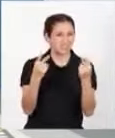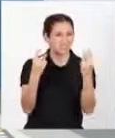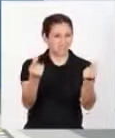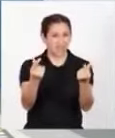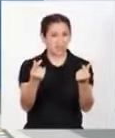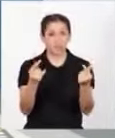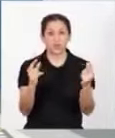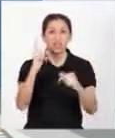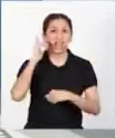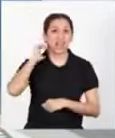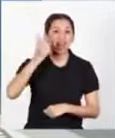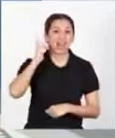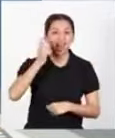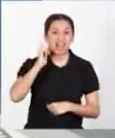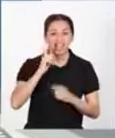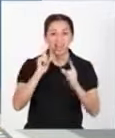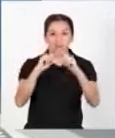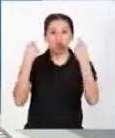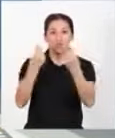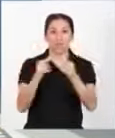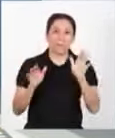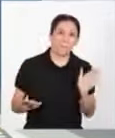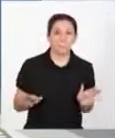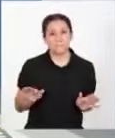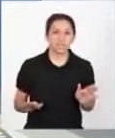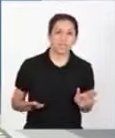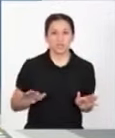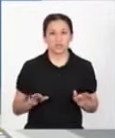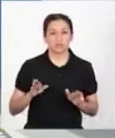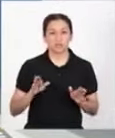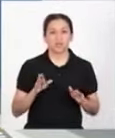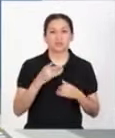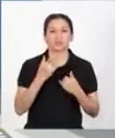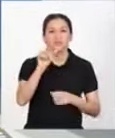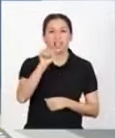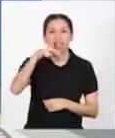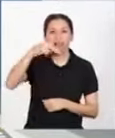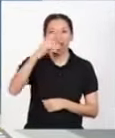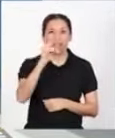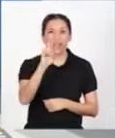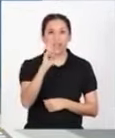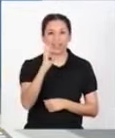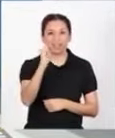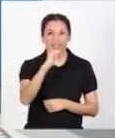atento y veloz líder del equipo pingüino. Andrés.